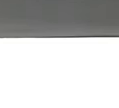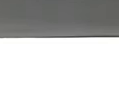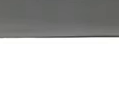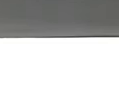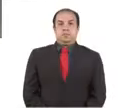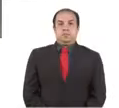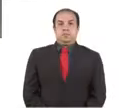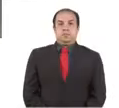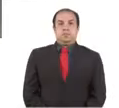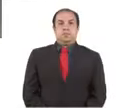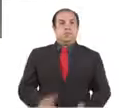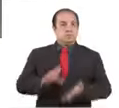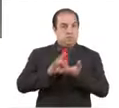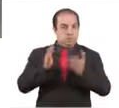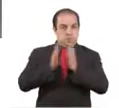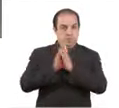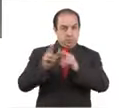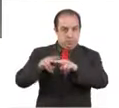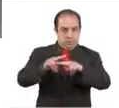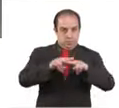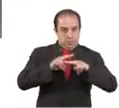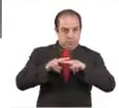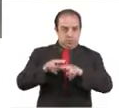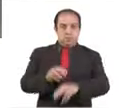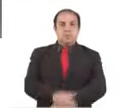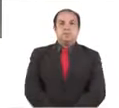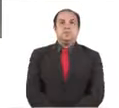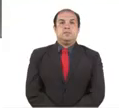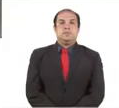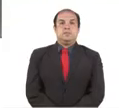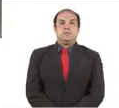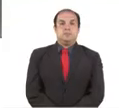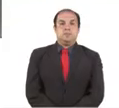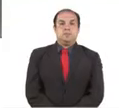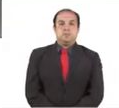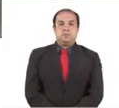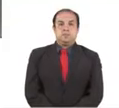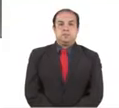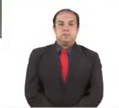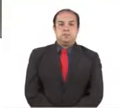Muchas gracias, sean tan amables de tomar asiento, por favor.